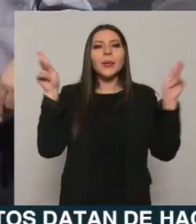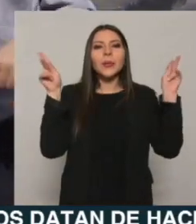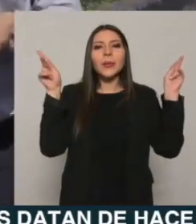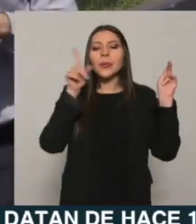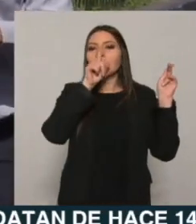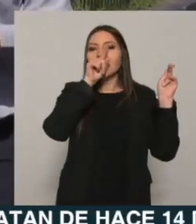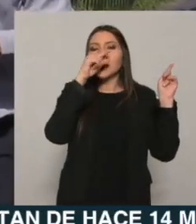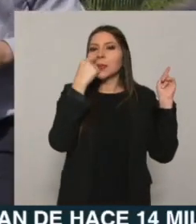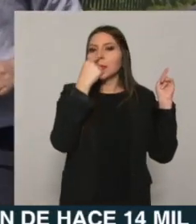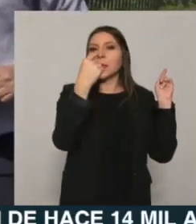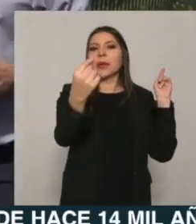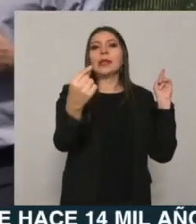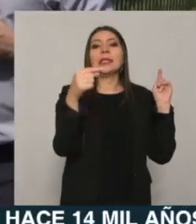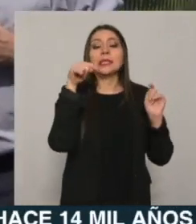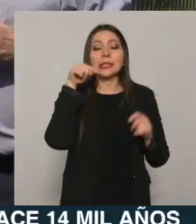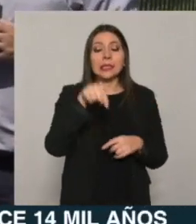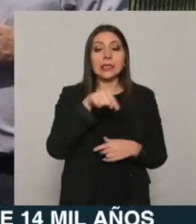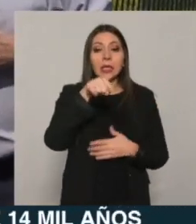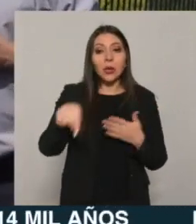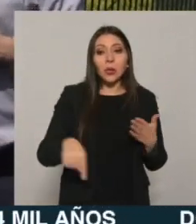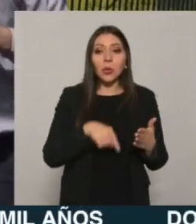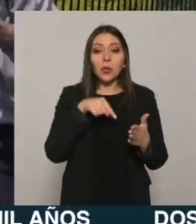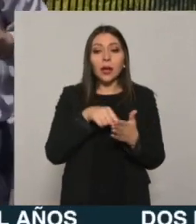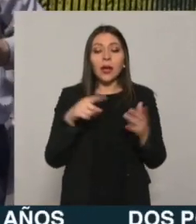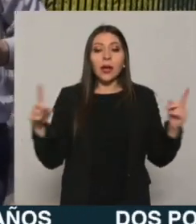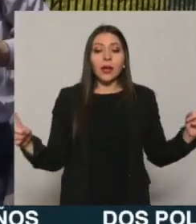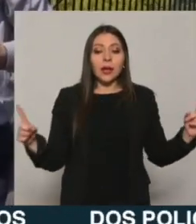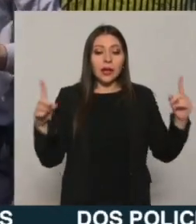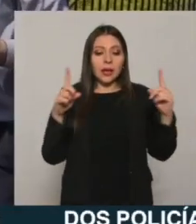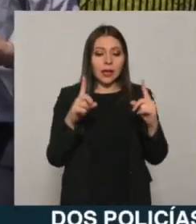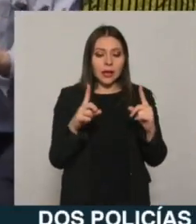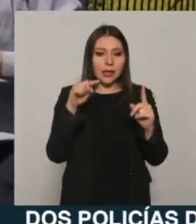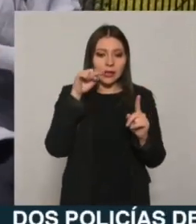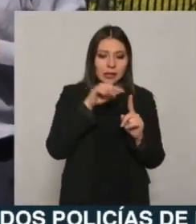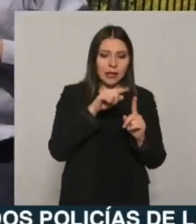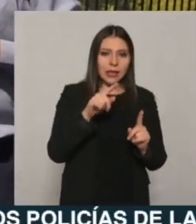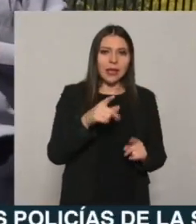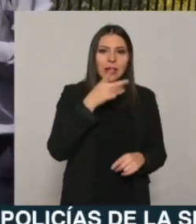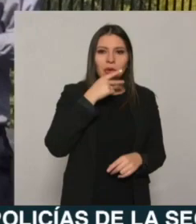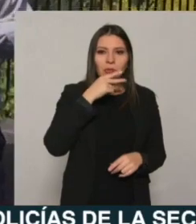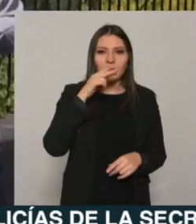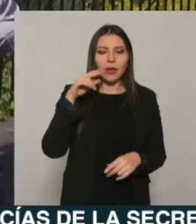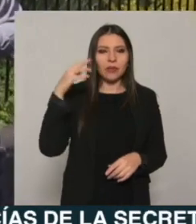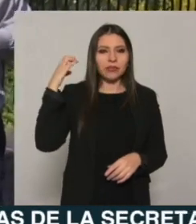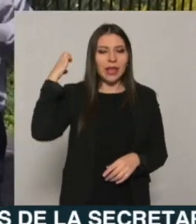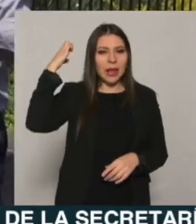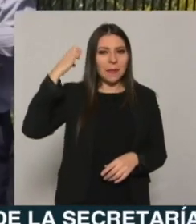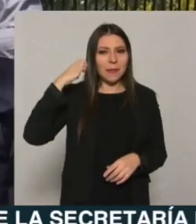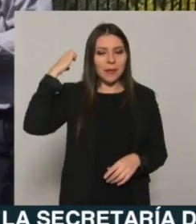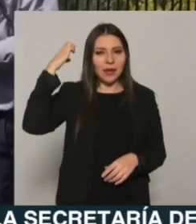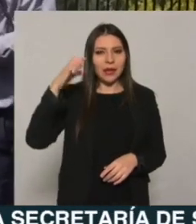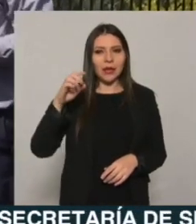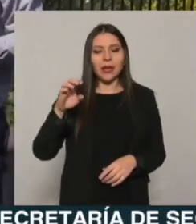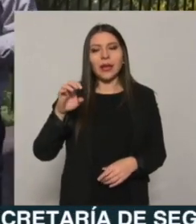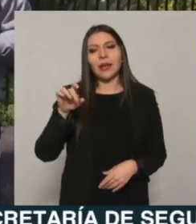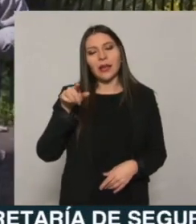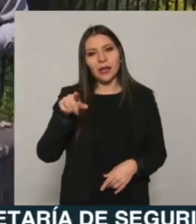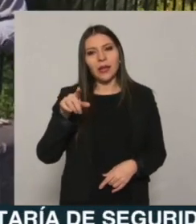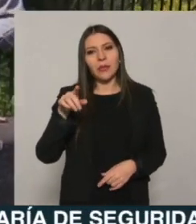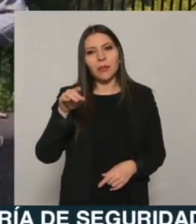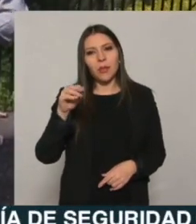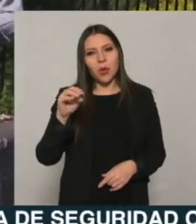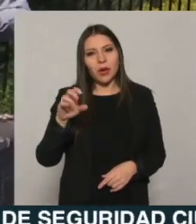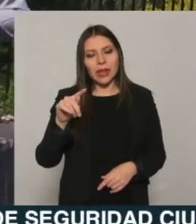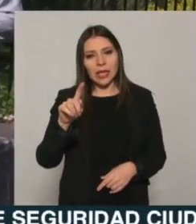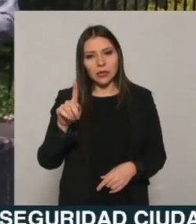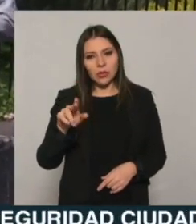fue donde ocurrió el encuentro entre el Tlatoani Moctezuma y el conquistador español y se ubica justamente a un